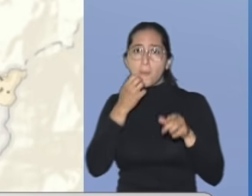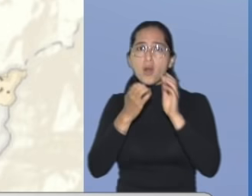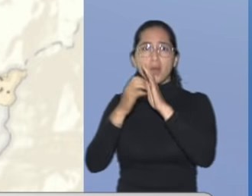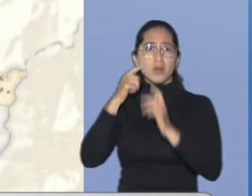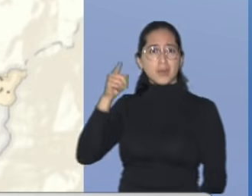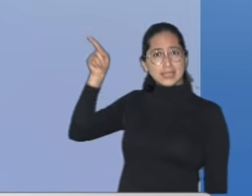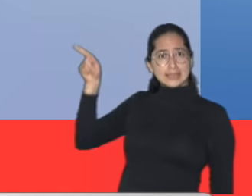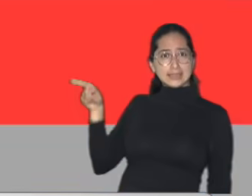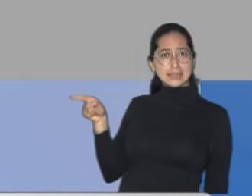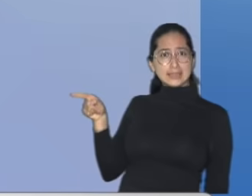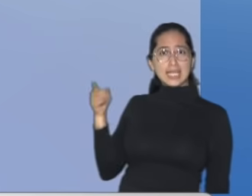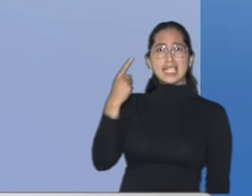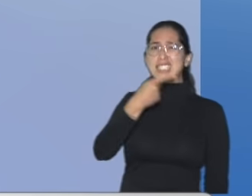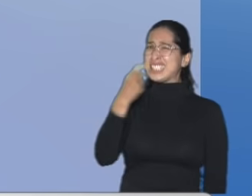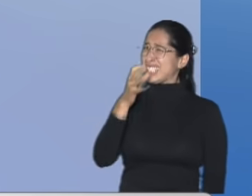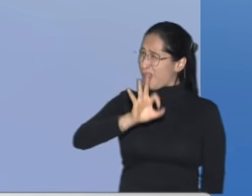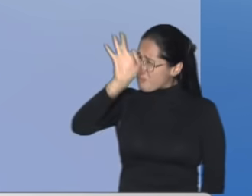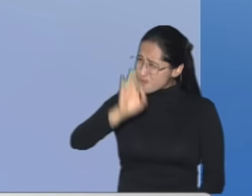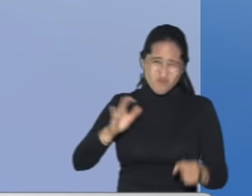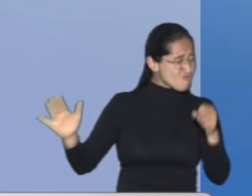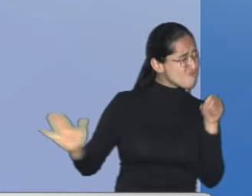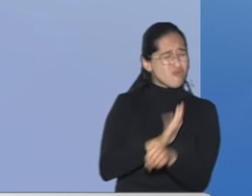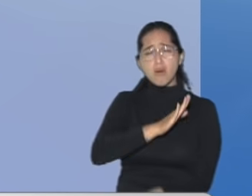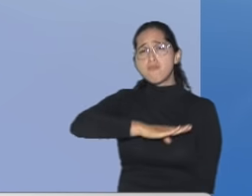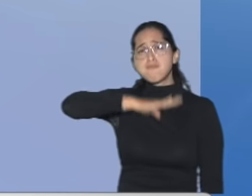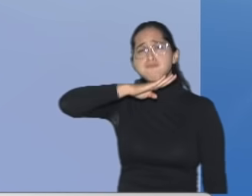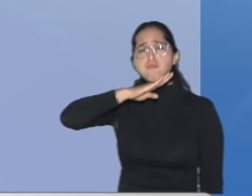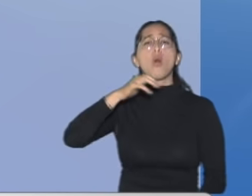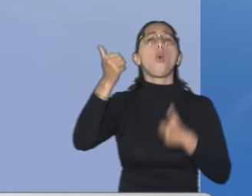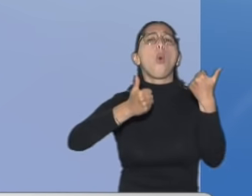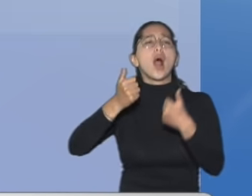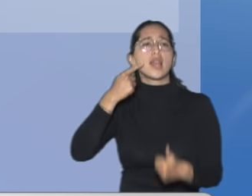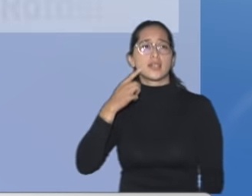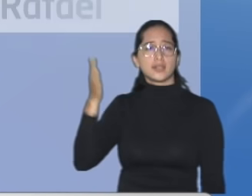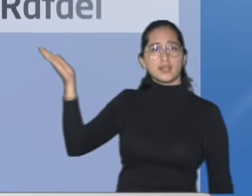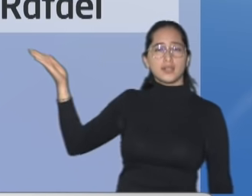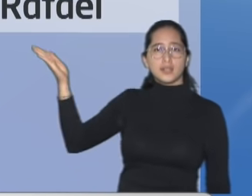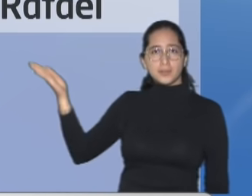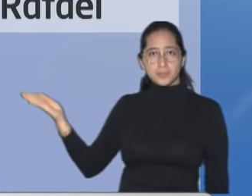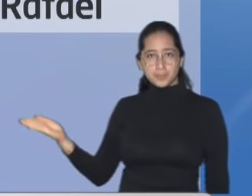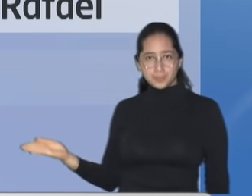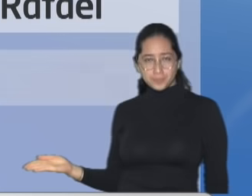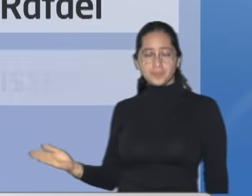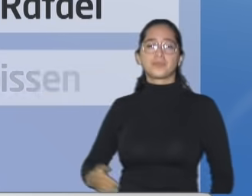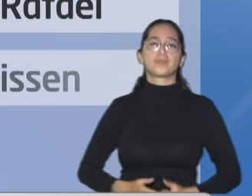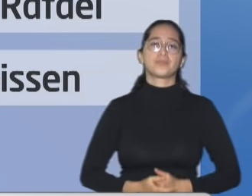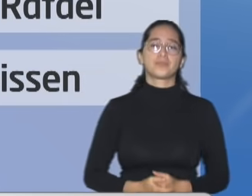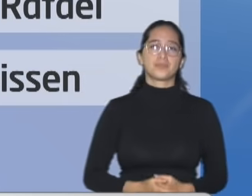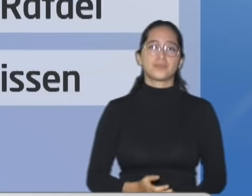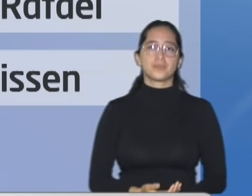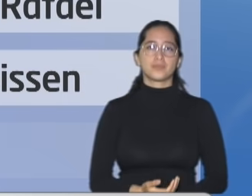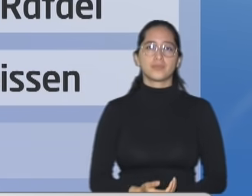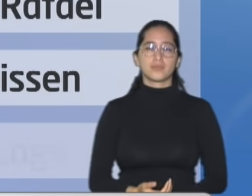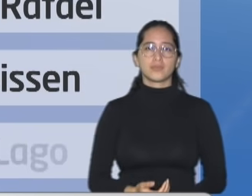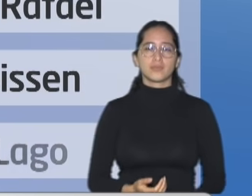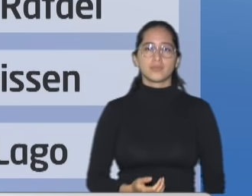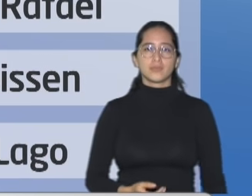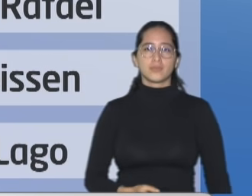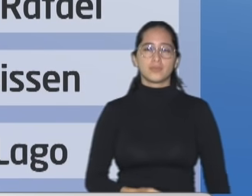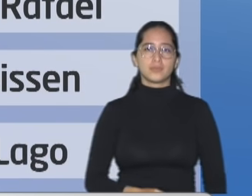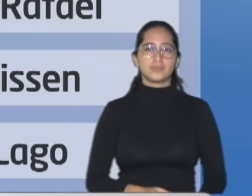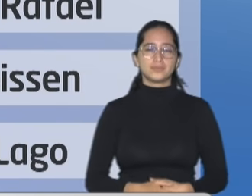100%. Algunos son Hospital Universitario Barrios Unidos Mederi, Clínica Medical Proinfo, Hospital Universitario San Ignacio,